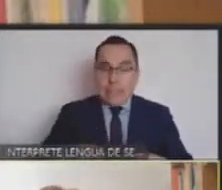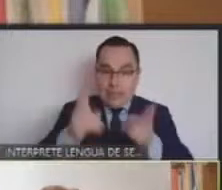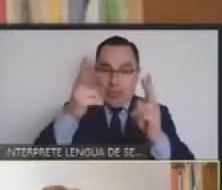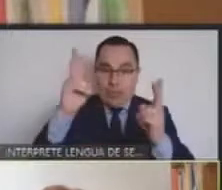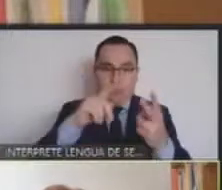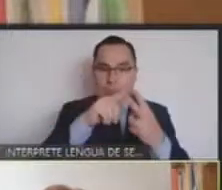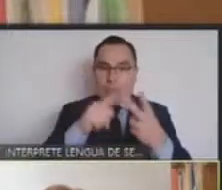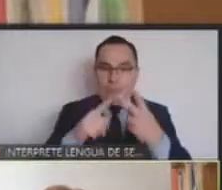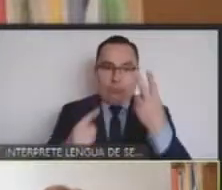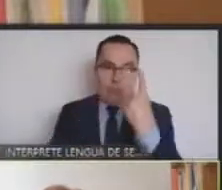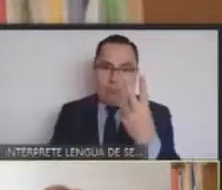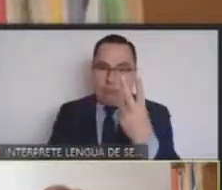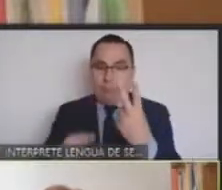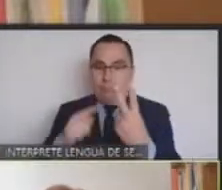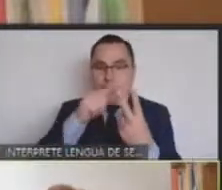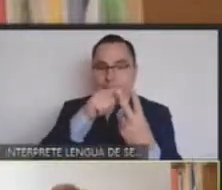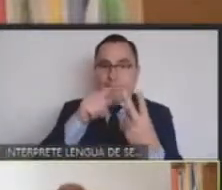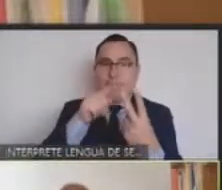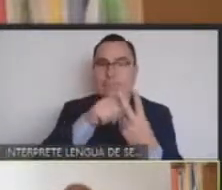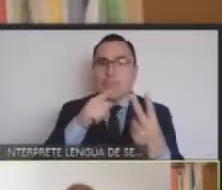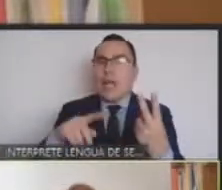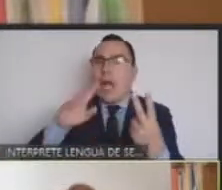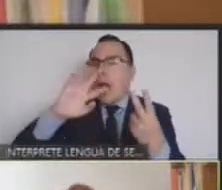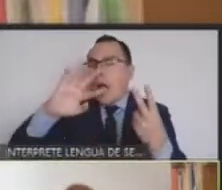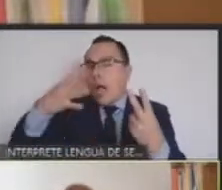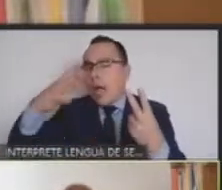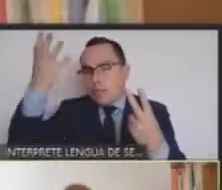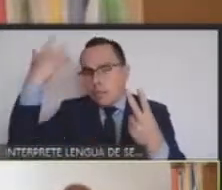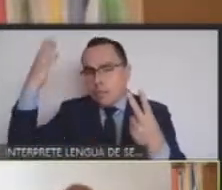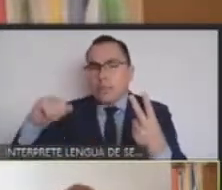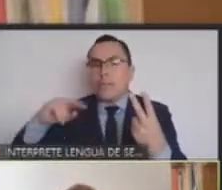no muchos años algunas dificultades.